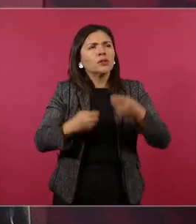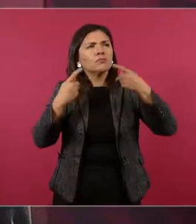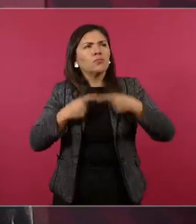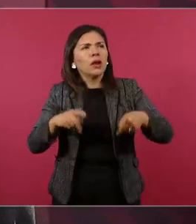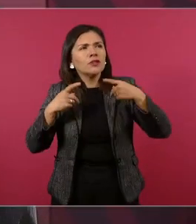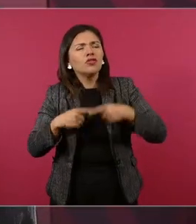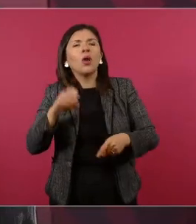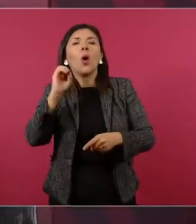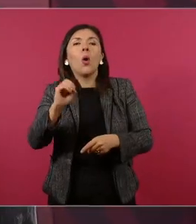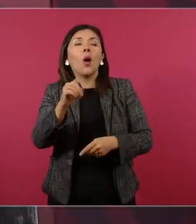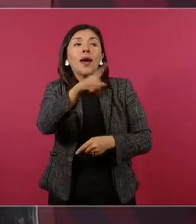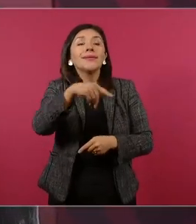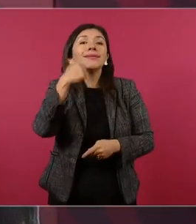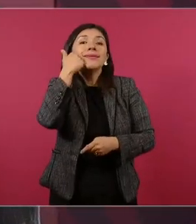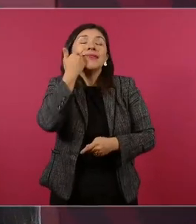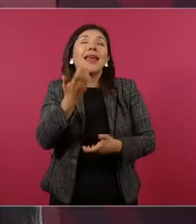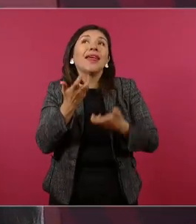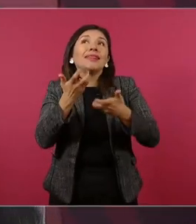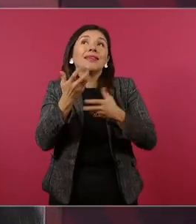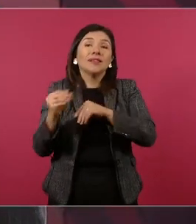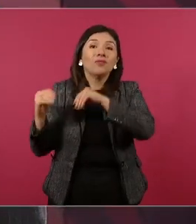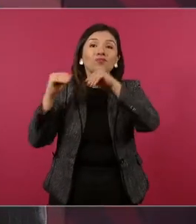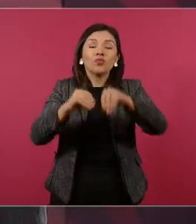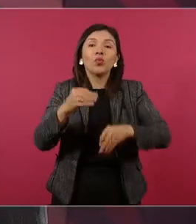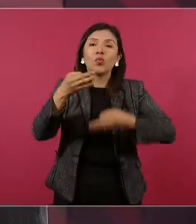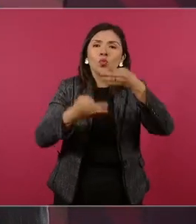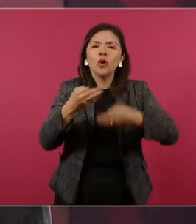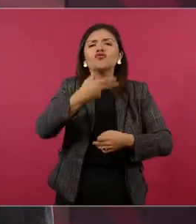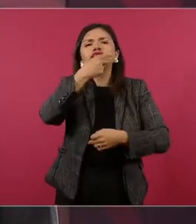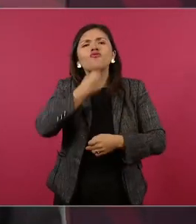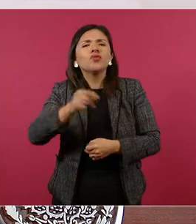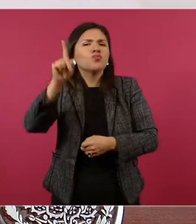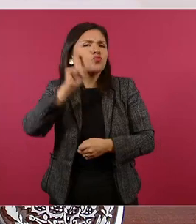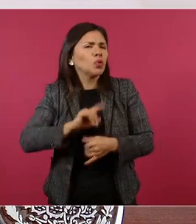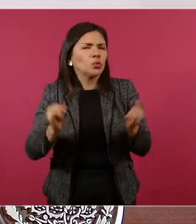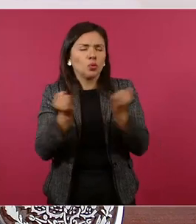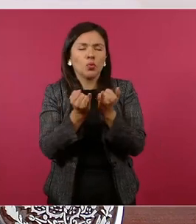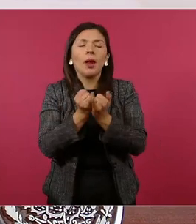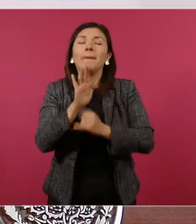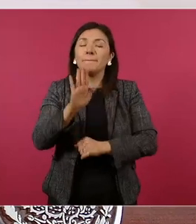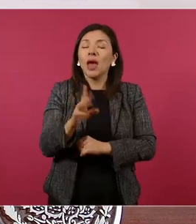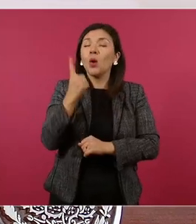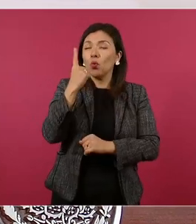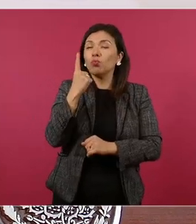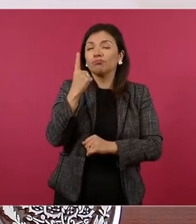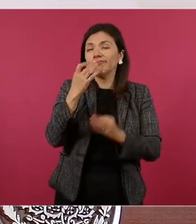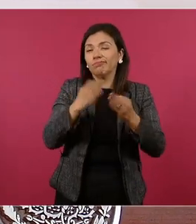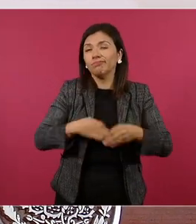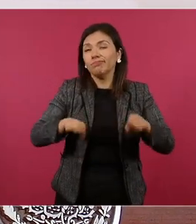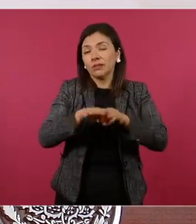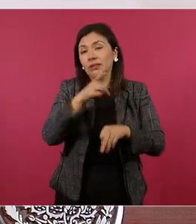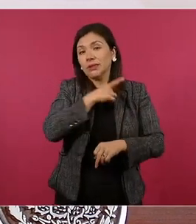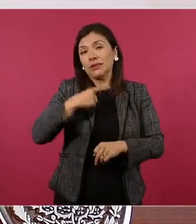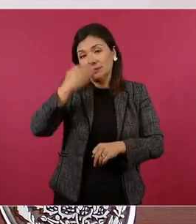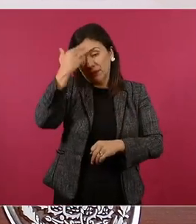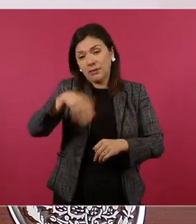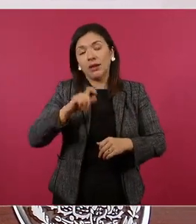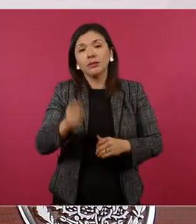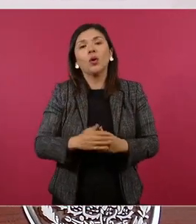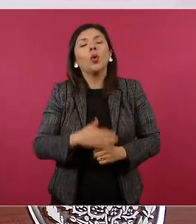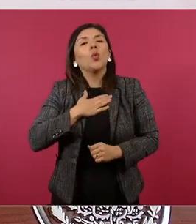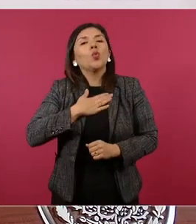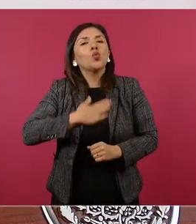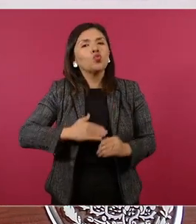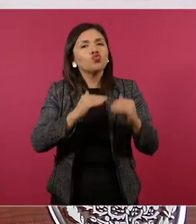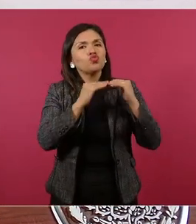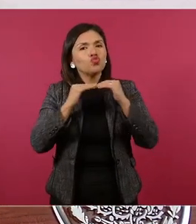o de los aspirantes a jueces mujeres hombres una cosa que sí debe tomarse en cuenta es la